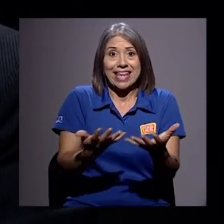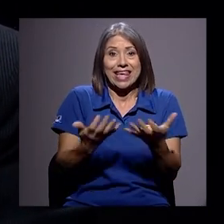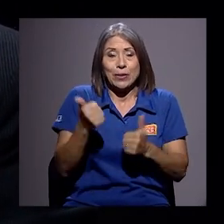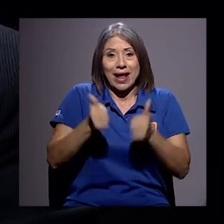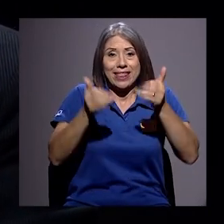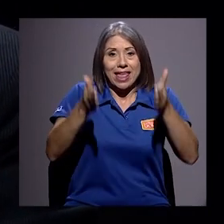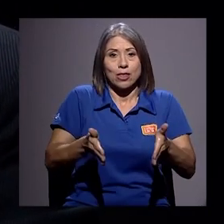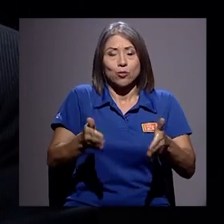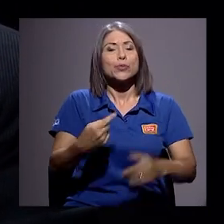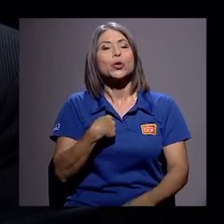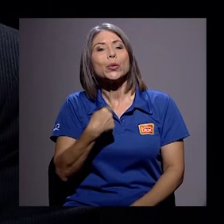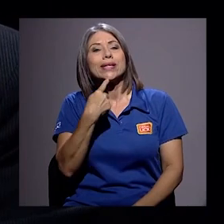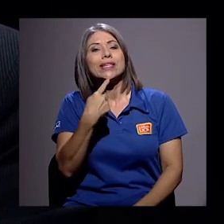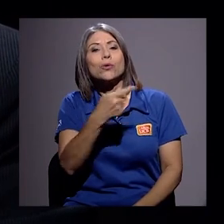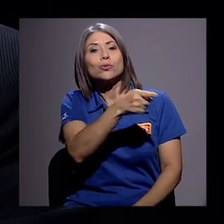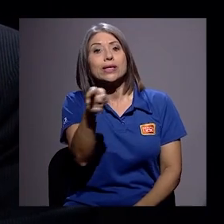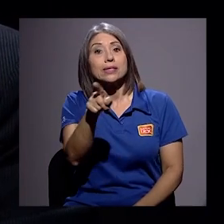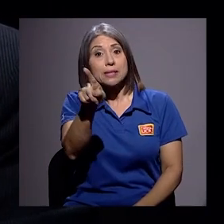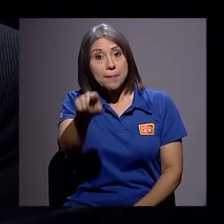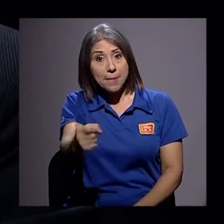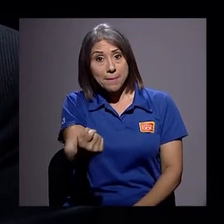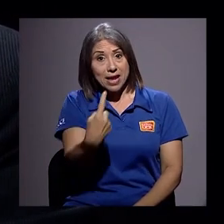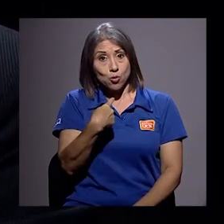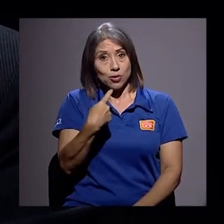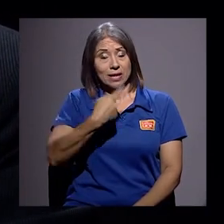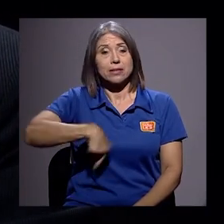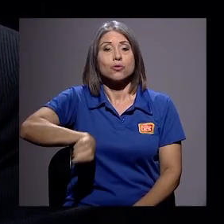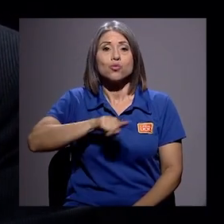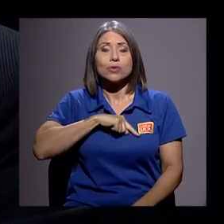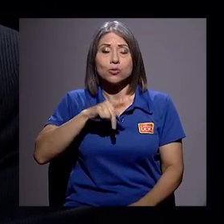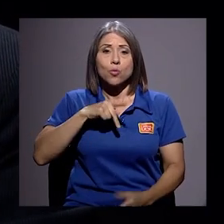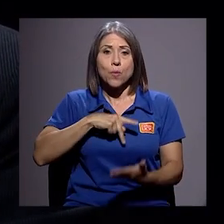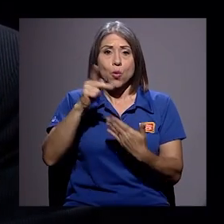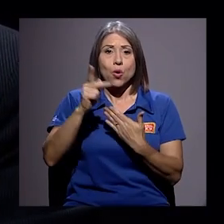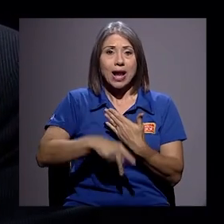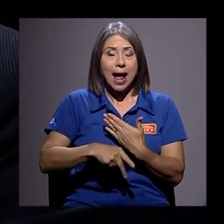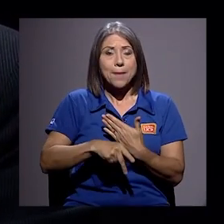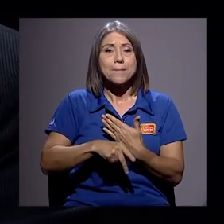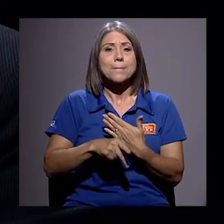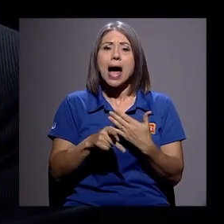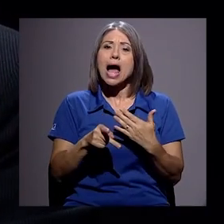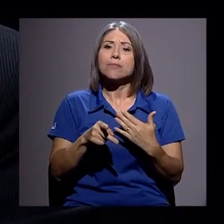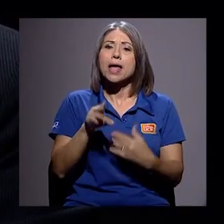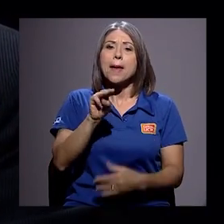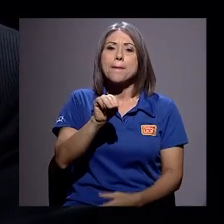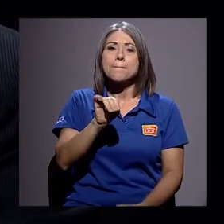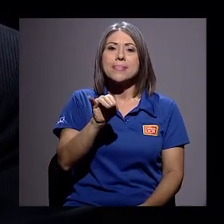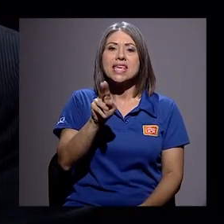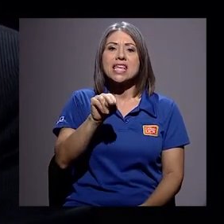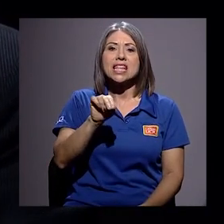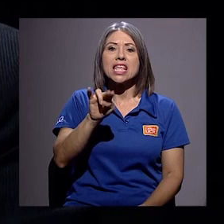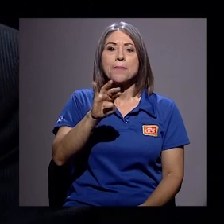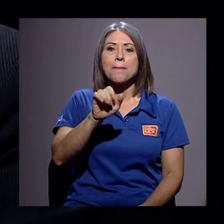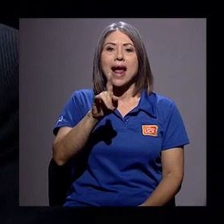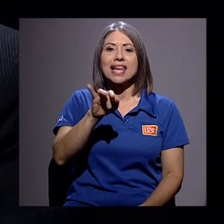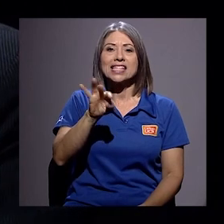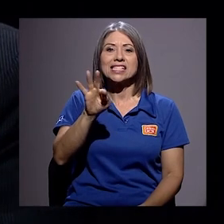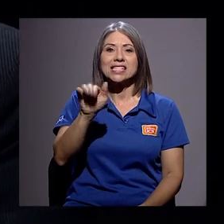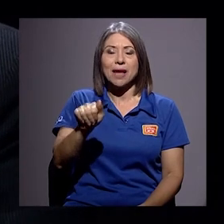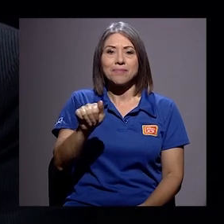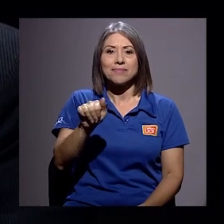yo les digo una cosa si me preguntan nuestro programa minimalista por decirlo de alguna forma es el programa de la